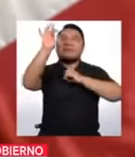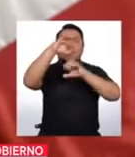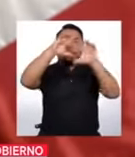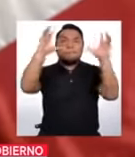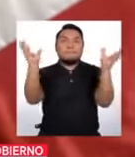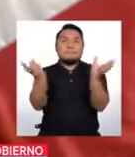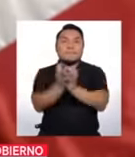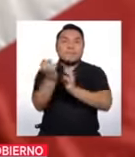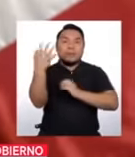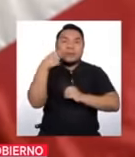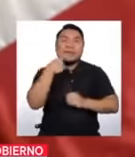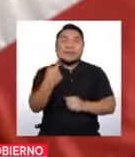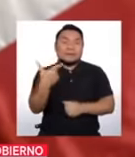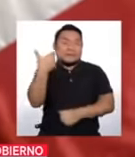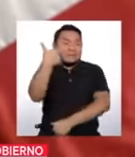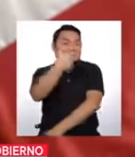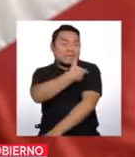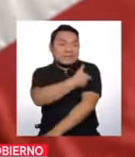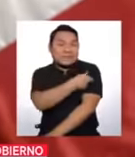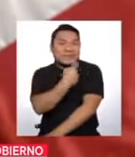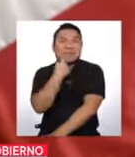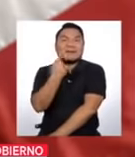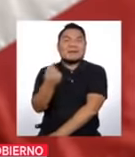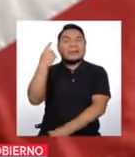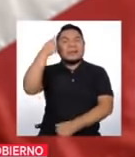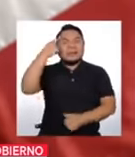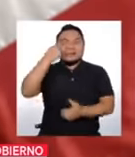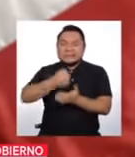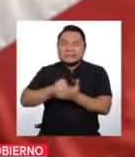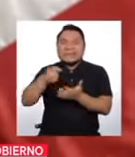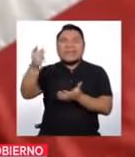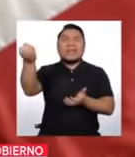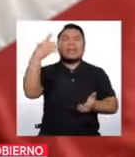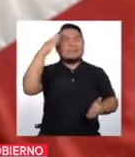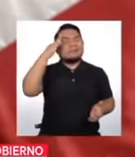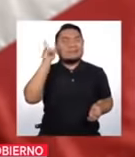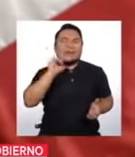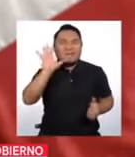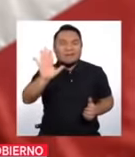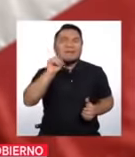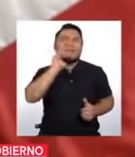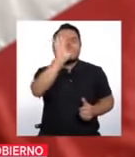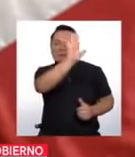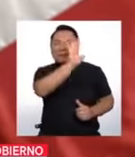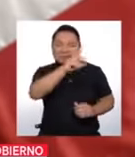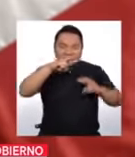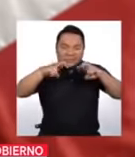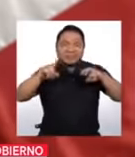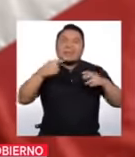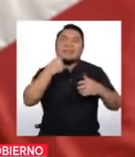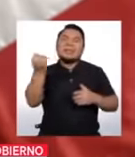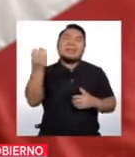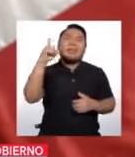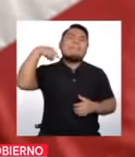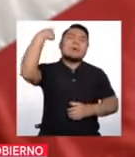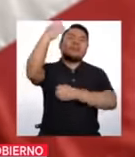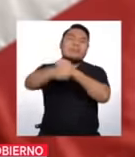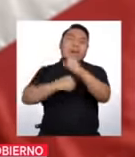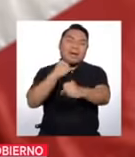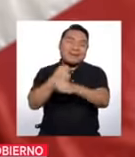que también la vacuna que se preveía conseguir recién para segundo trimestre del próximo